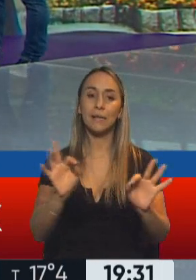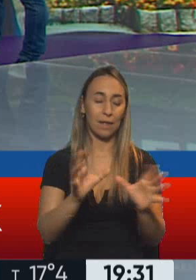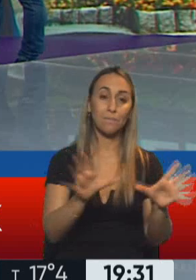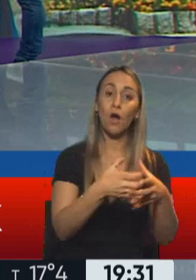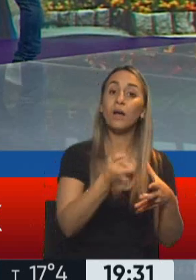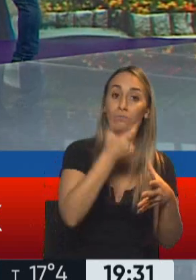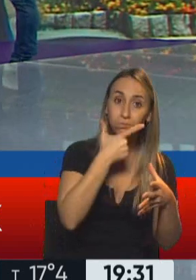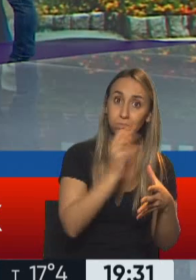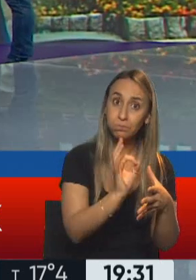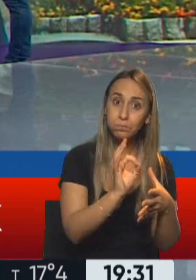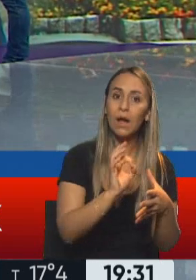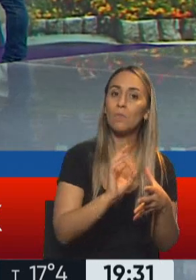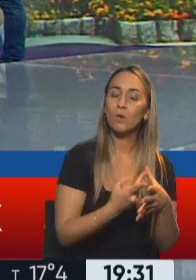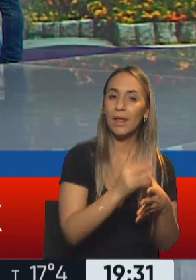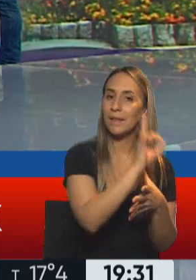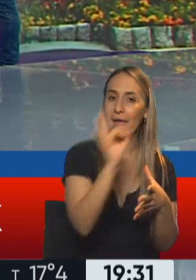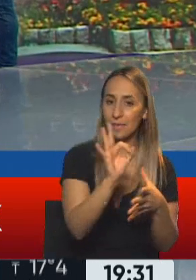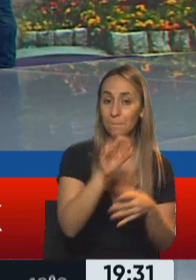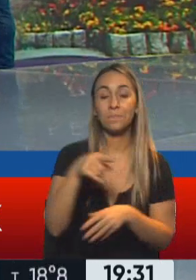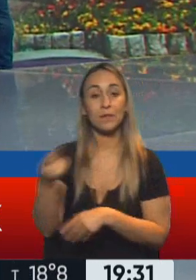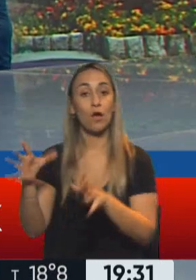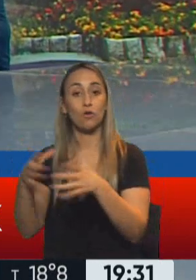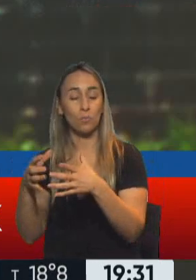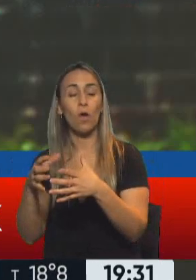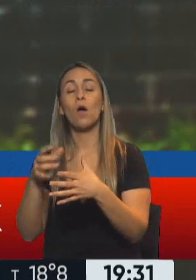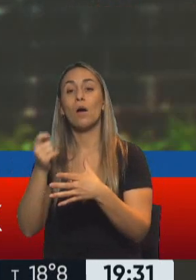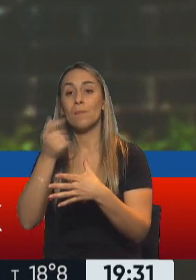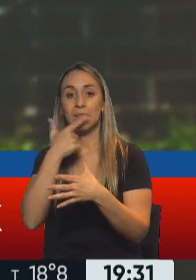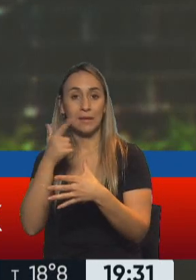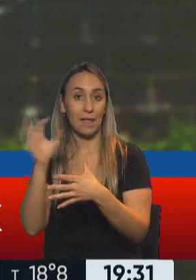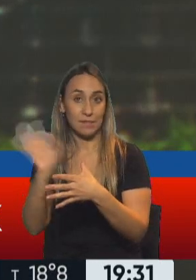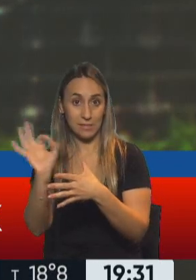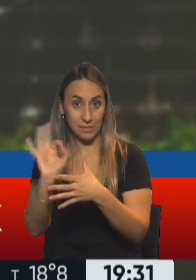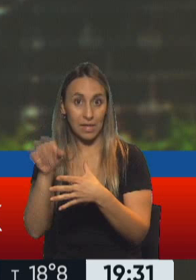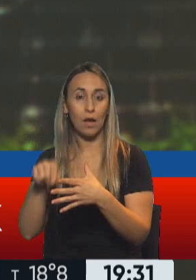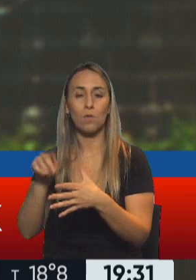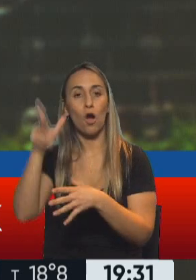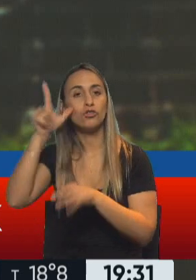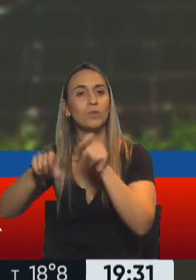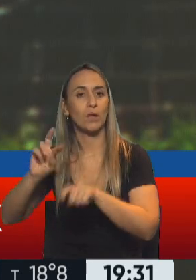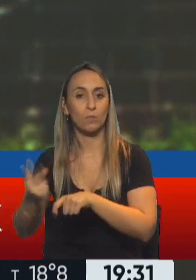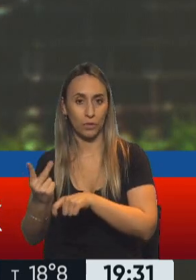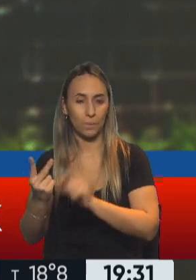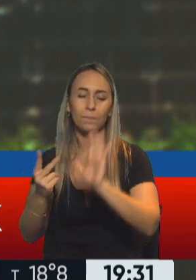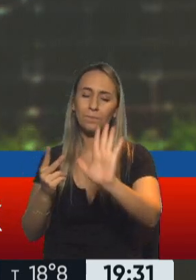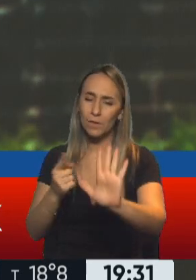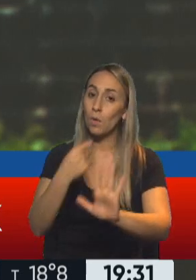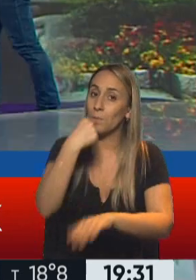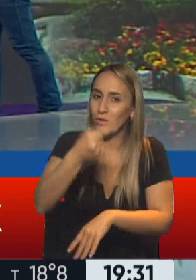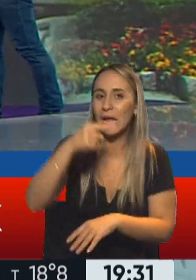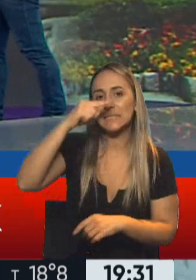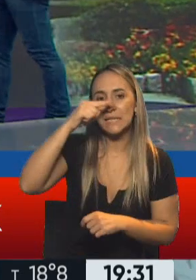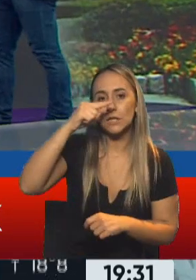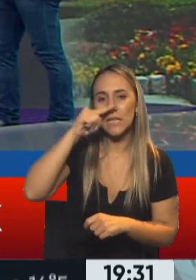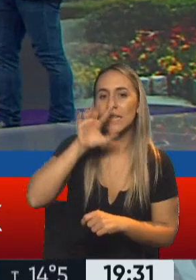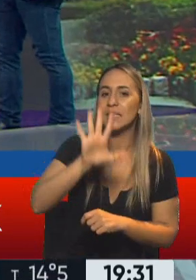fallecieron 8 pacientes... en el grupo que no la recibió. Pero vuelvo, 775, ¿es una muestra? Porque 8 y